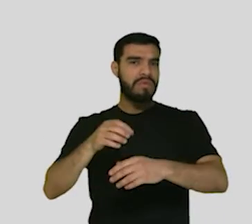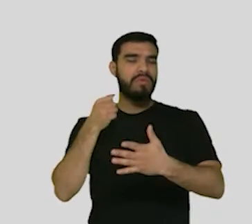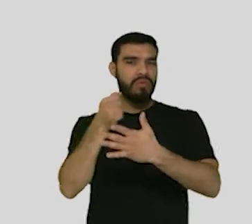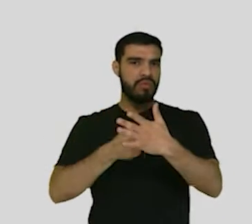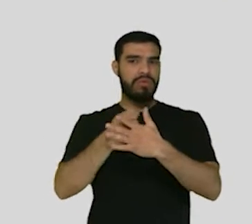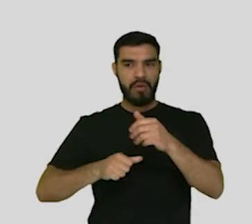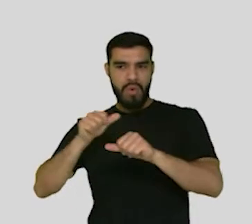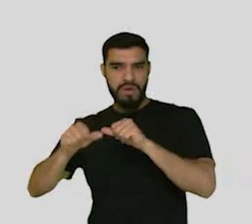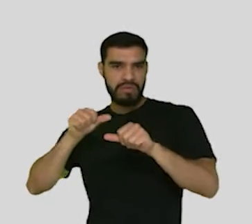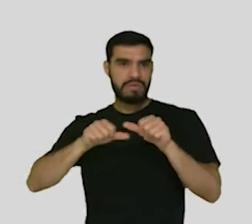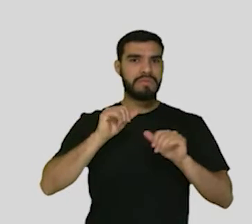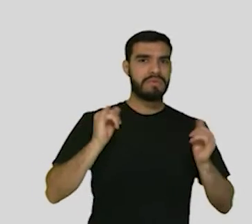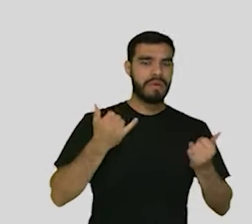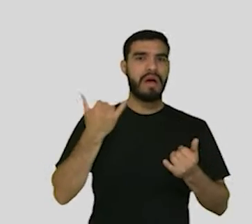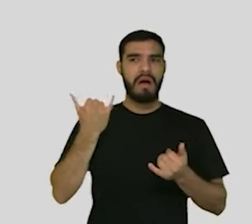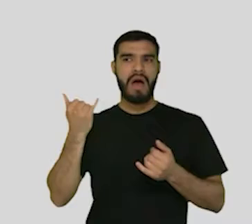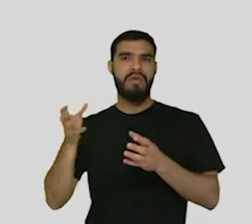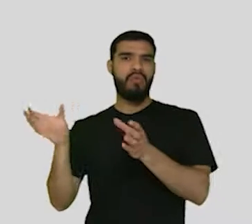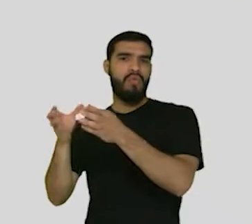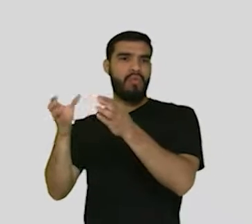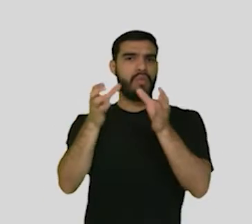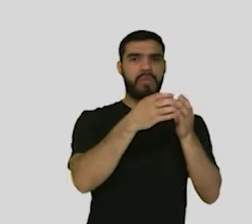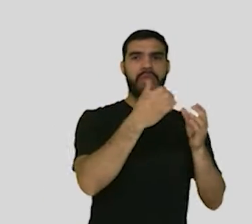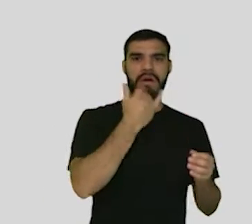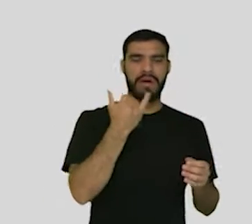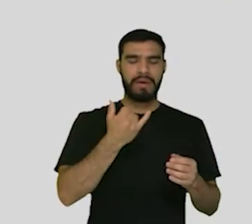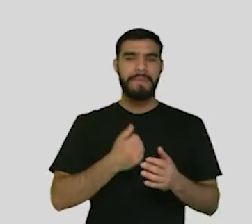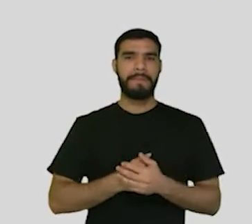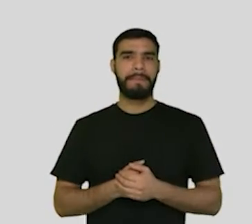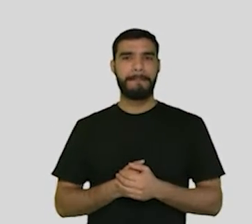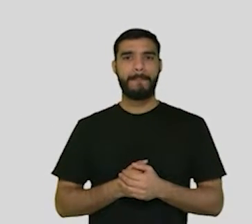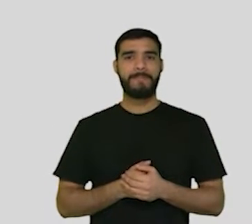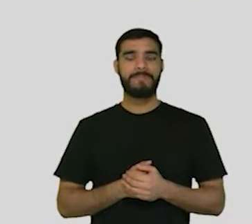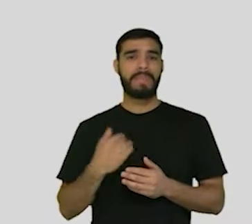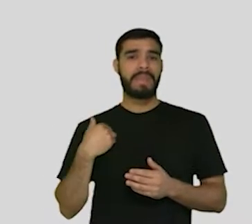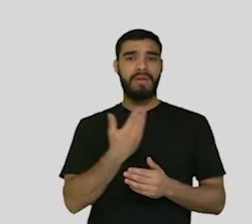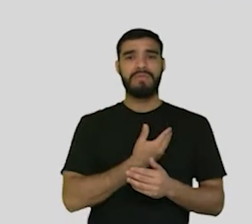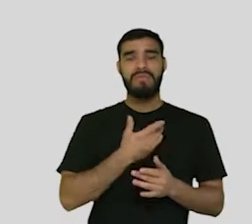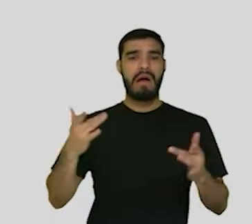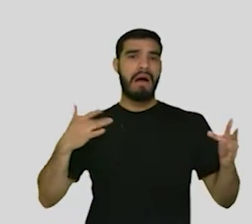lucha doñemo yuayu yepa doñe organizam